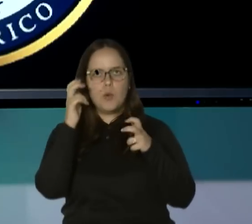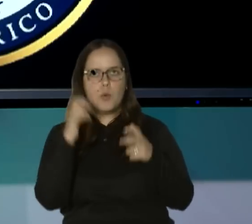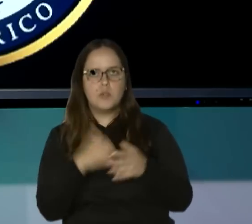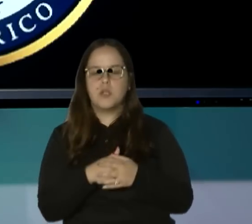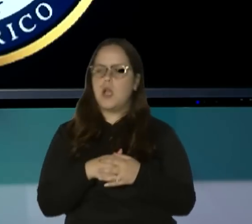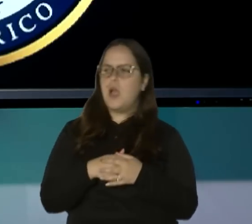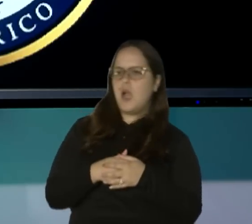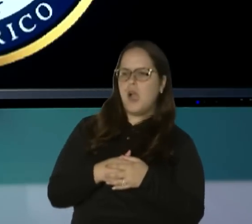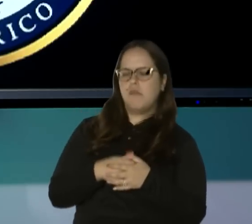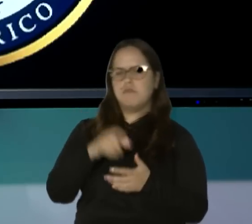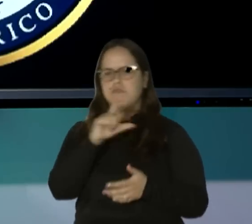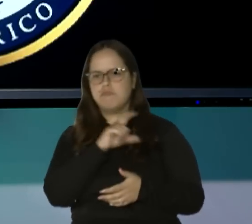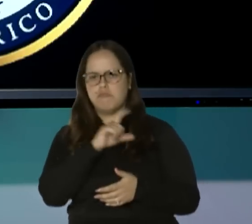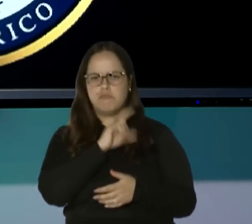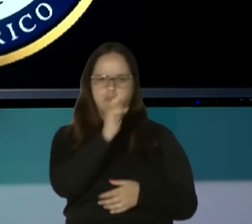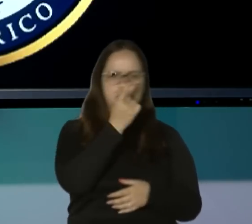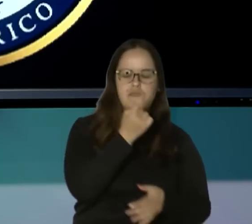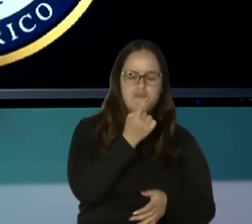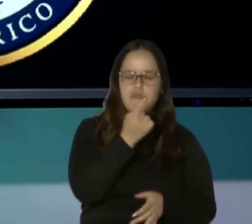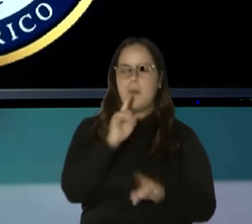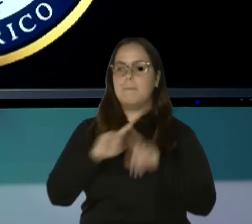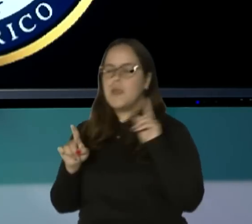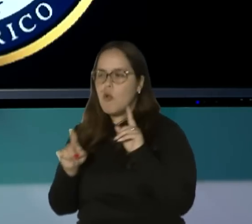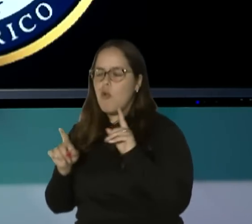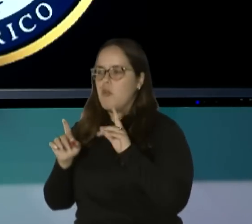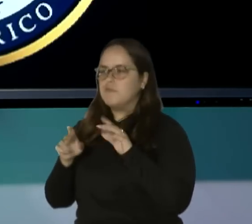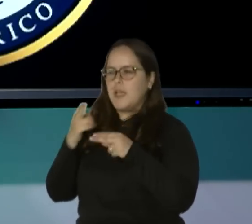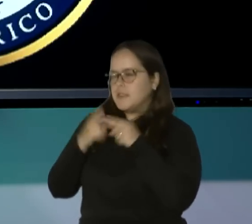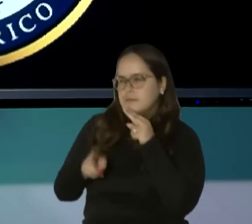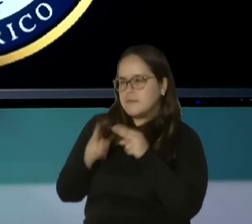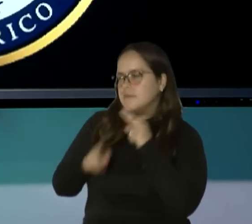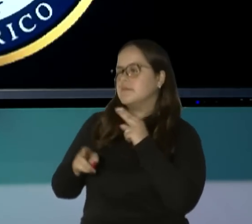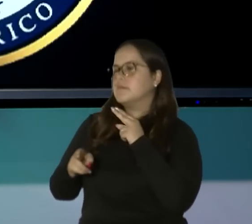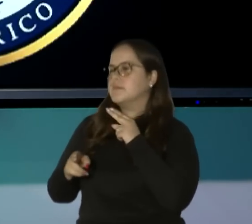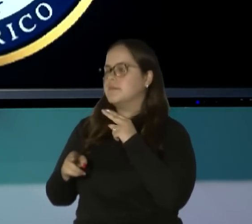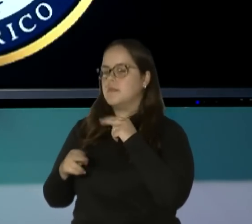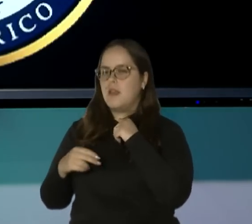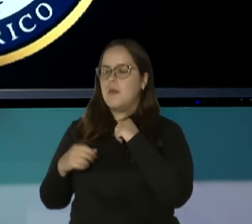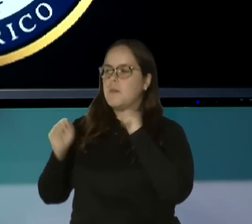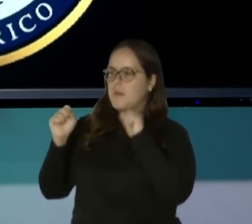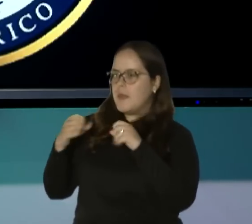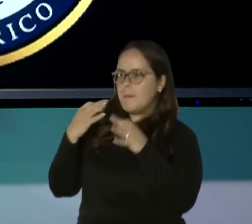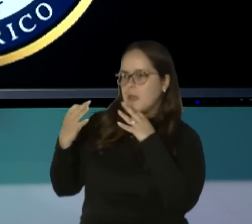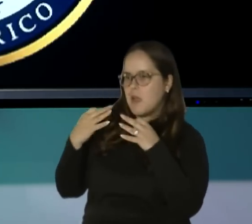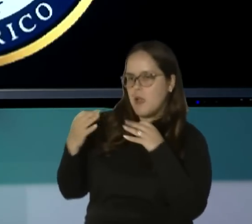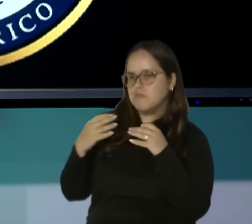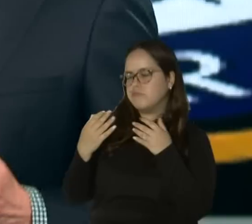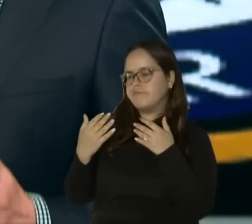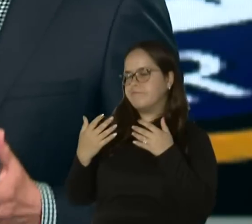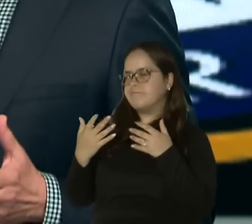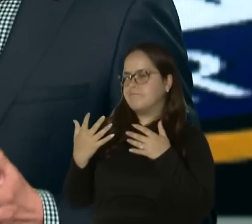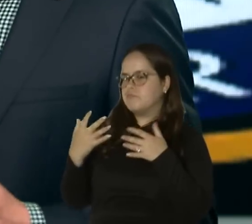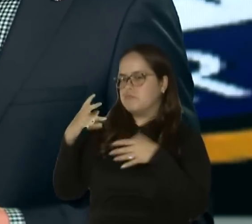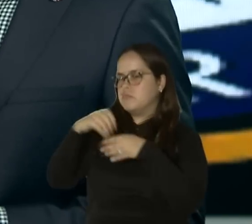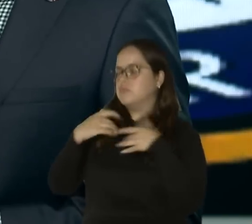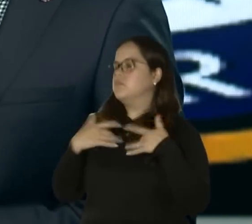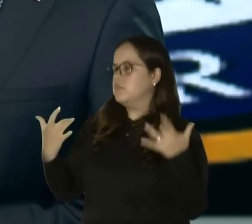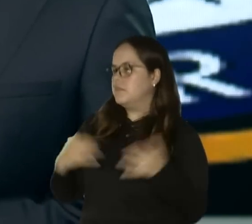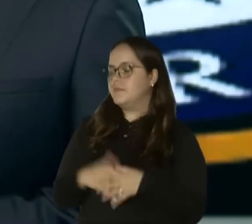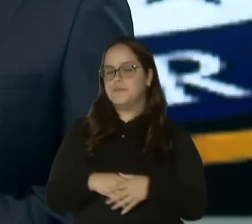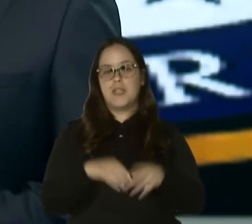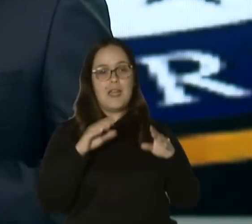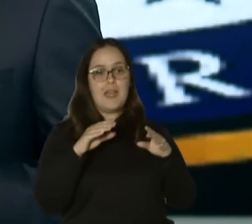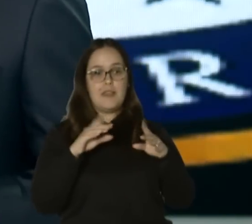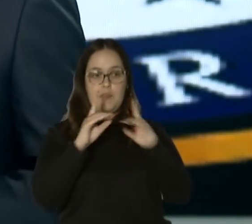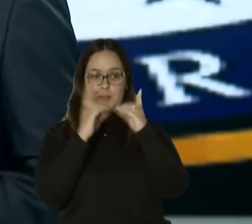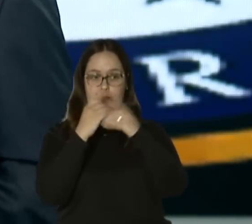en policía. Pero brevemente, brevemente, Departamento de Seguridad Pública abarca no solamente policía, sino otros negociados. Bueno, mira, el Departamento de Seguridad Pública es